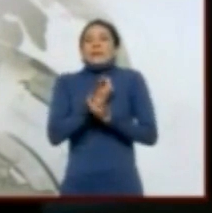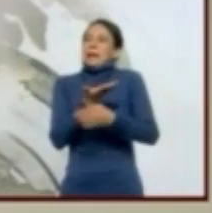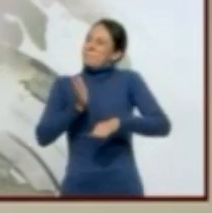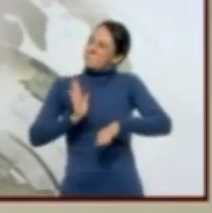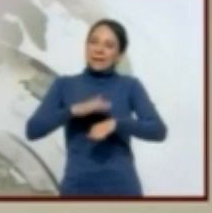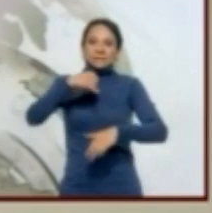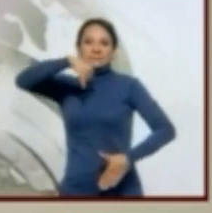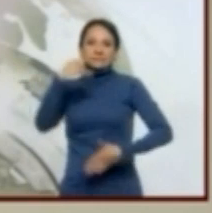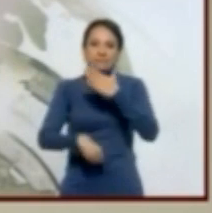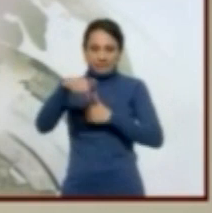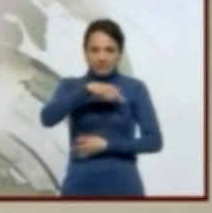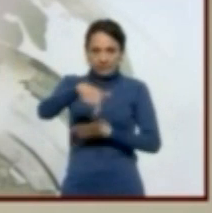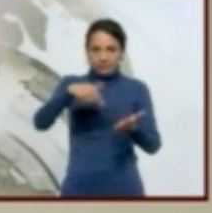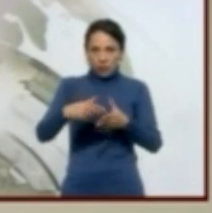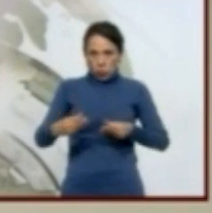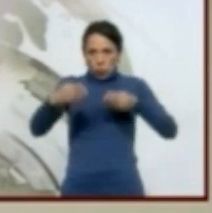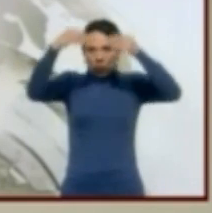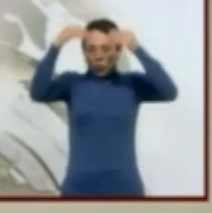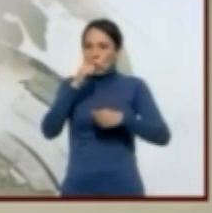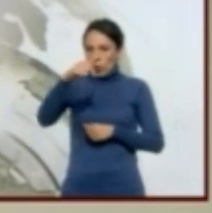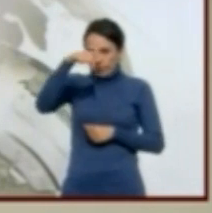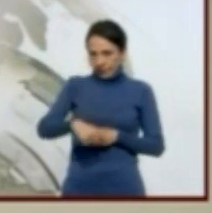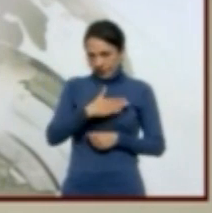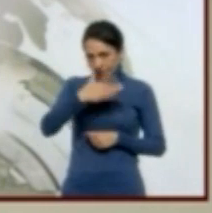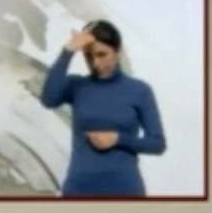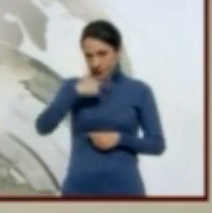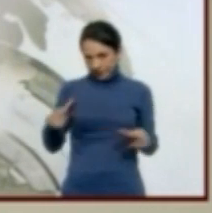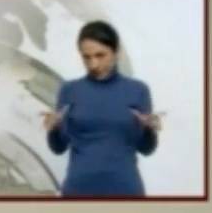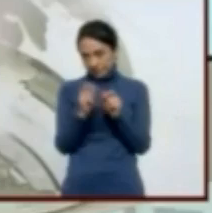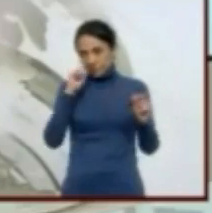reporte, muy buenas noches. Buenas noches, Miguel. Hasta pronto. Hasta pronto.